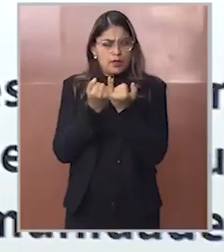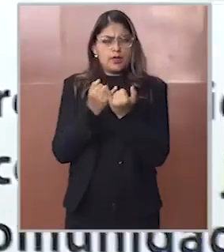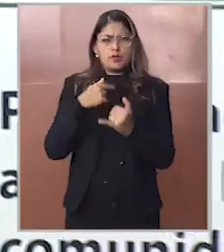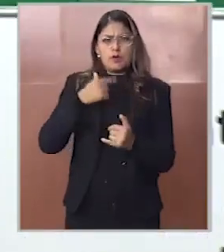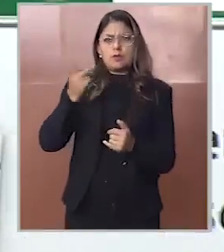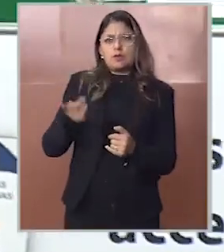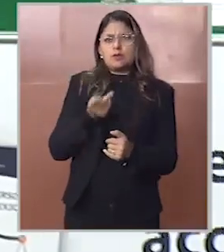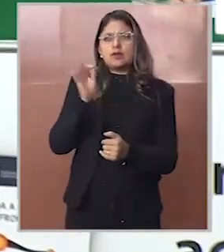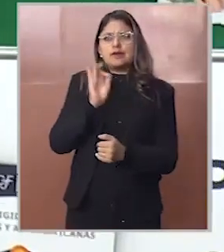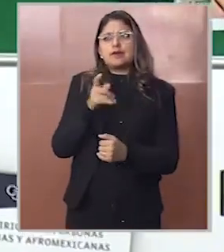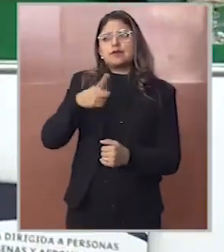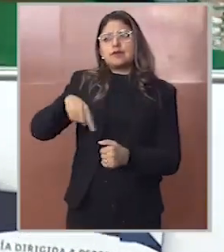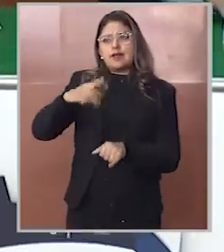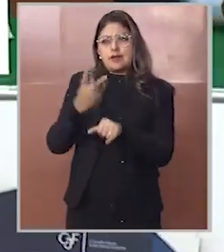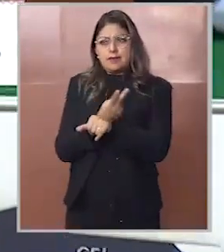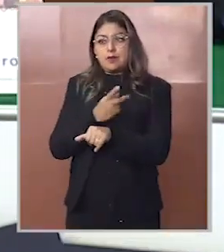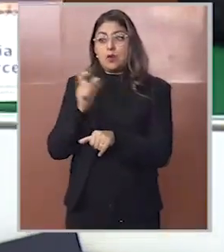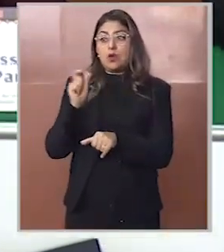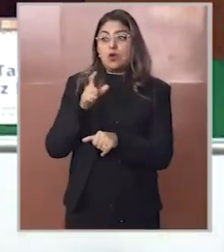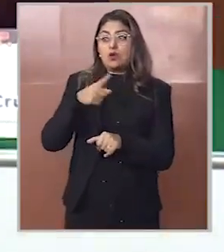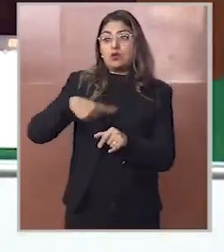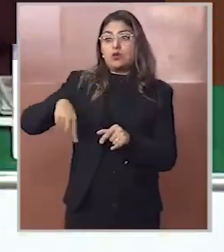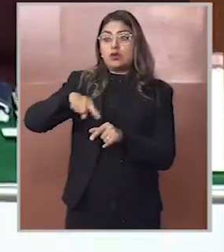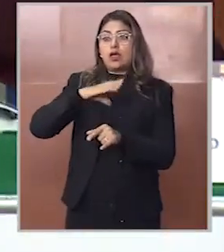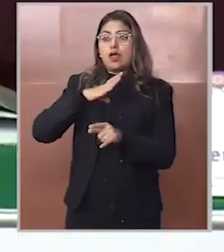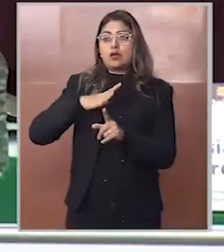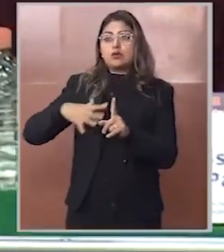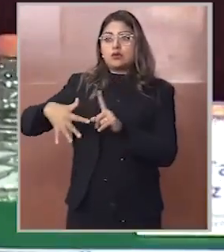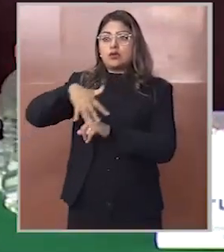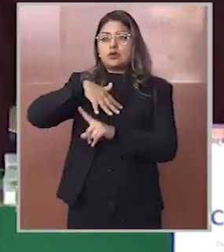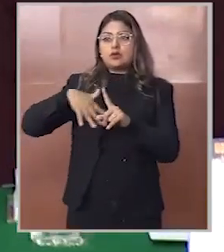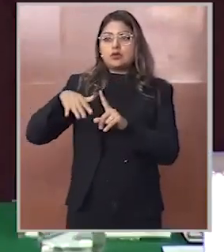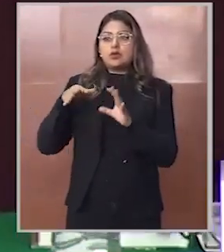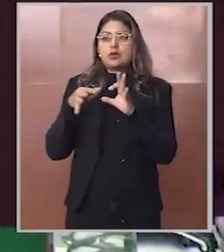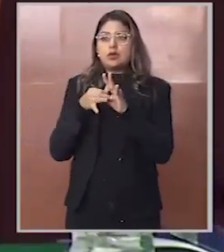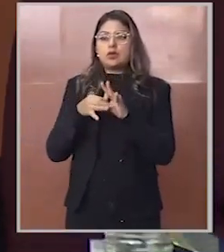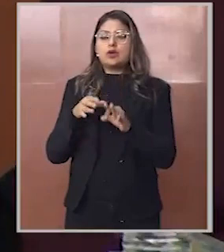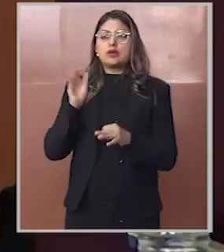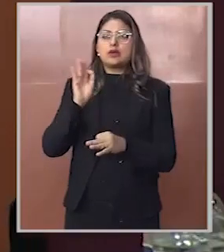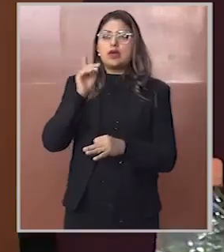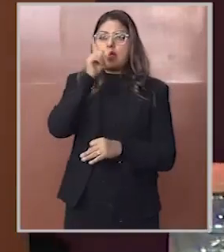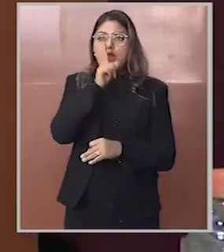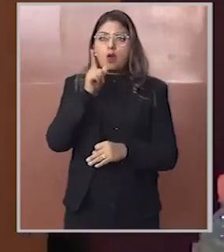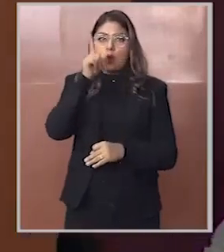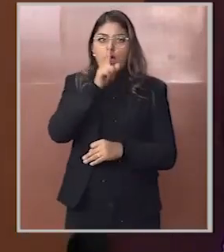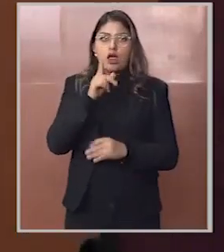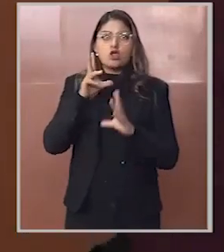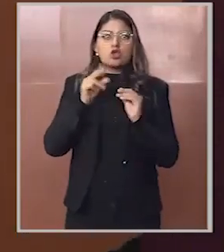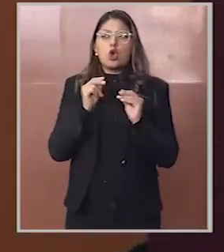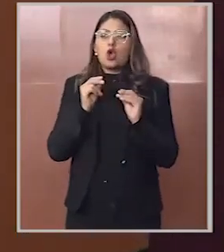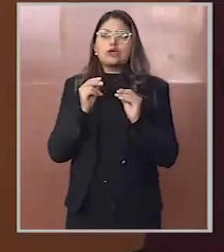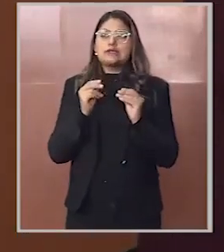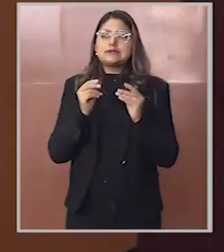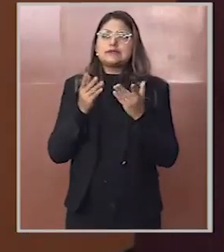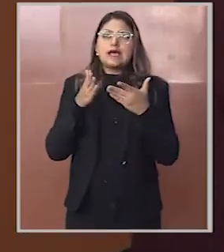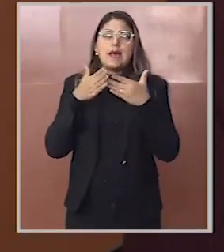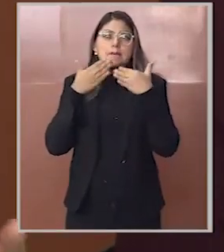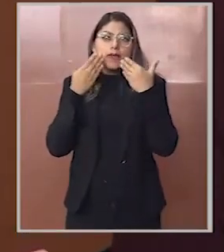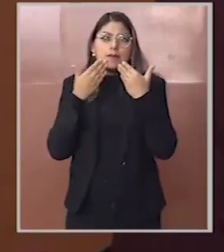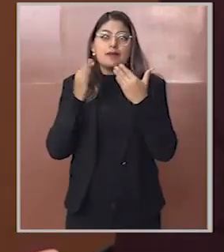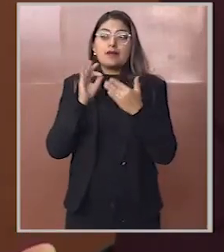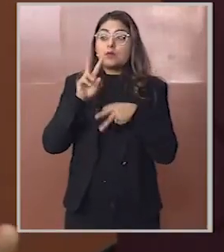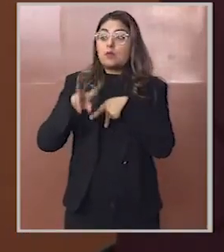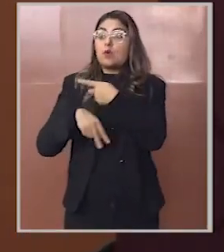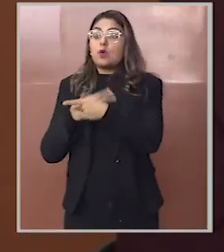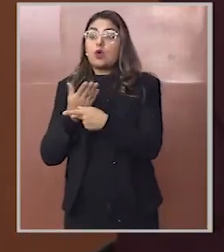entorno en el que el lenguaje Quizá no es amigable No si llegas a un hospital si llegas a